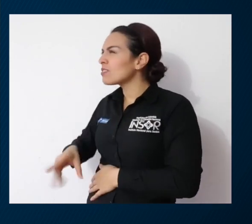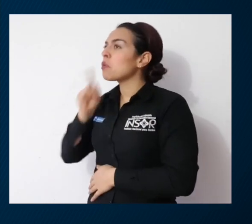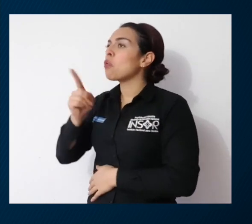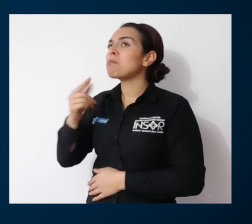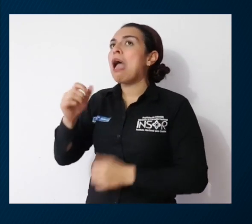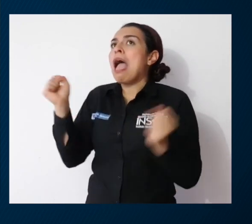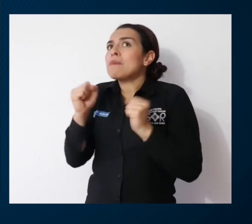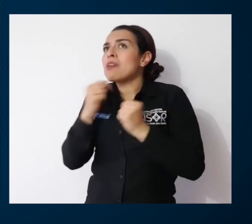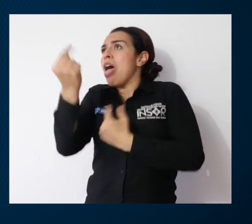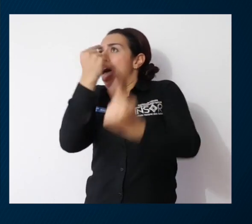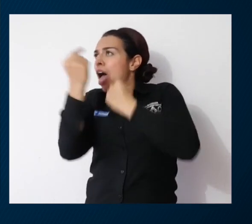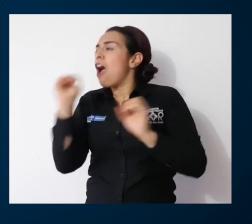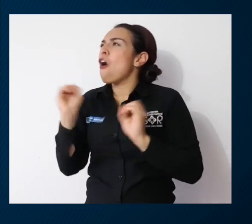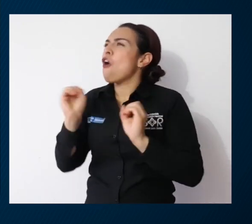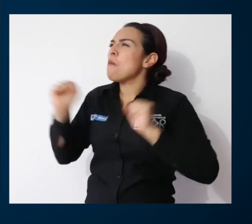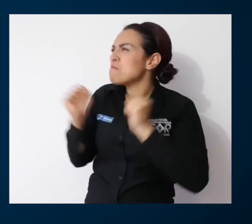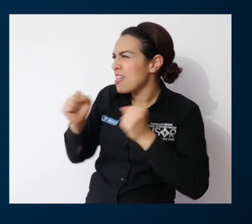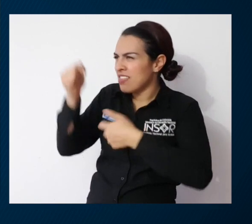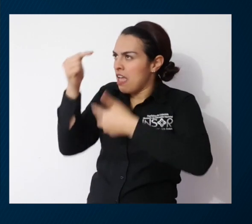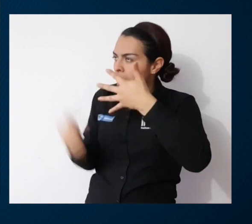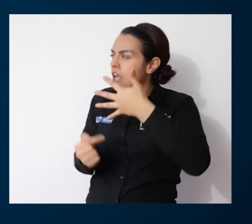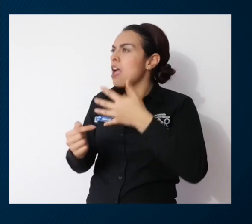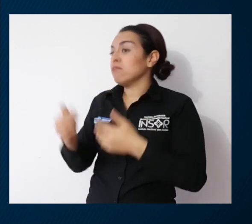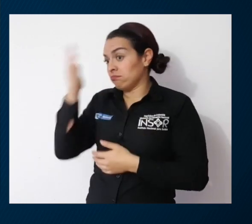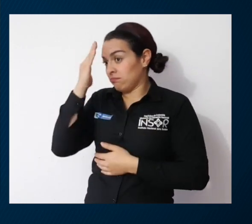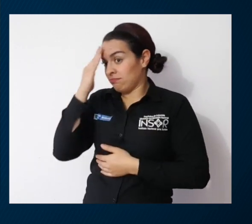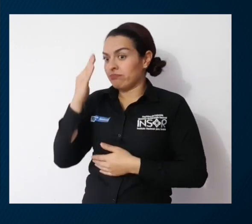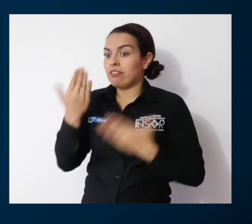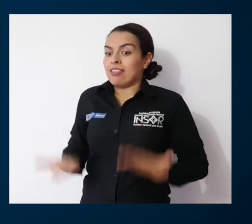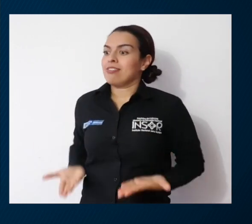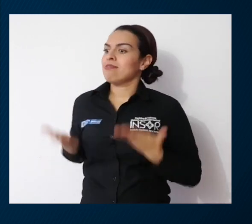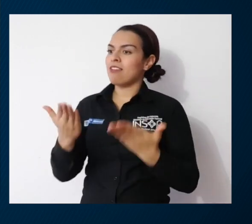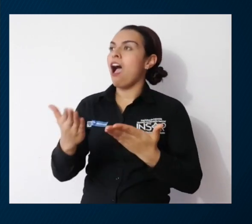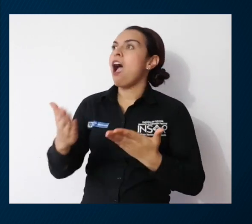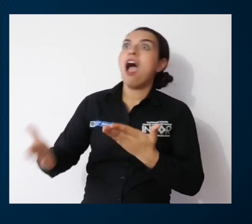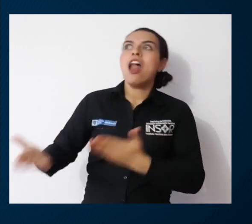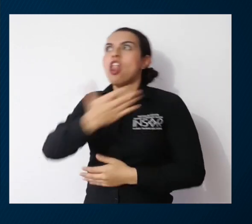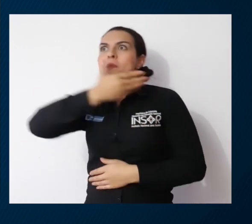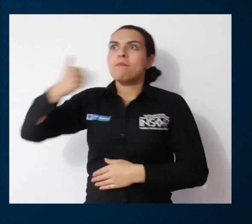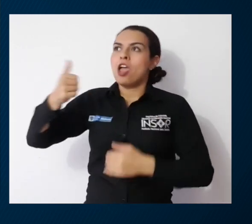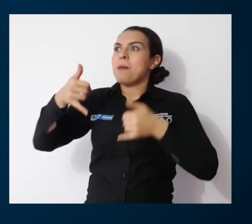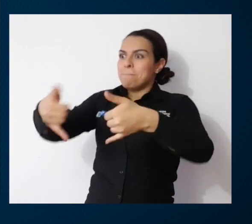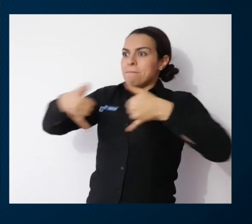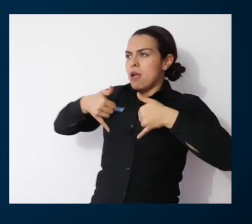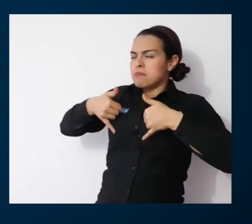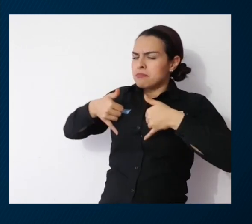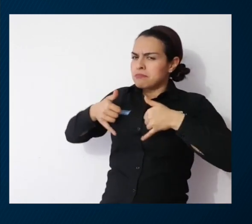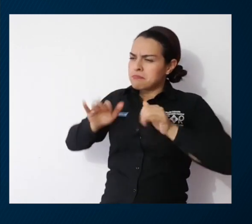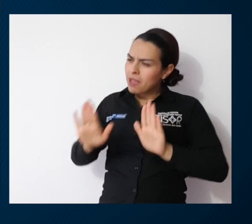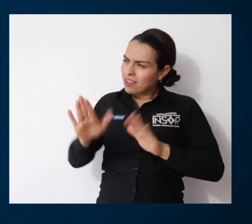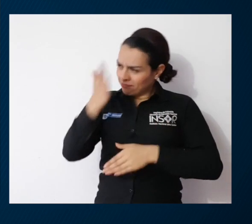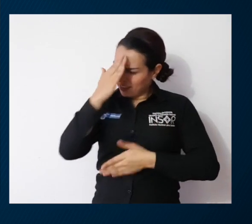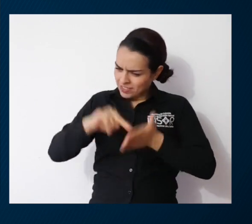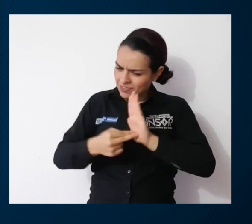estar improvisando o de querer esperar a que esto fuera una maravilla para presentarlo a un premio y mostrarlo, y no a lo largo de